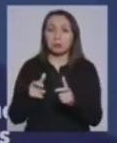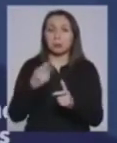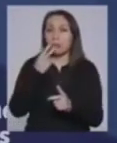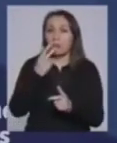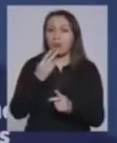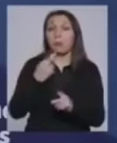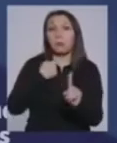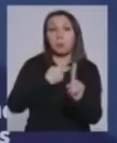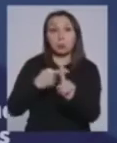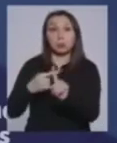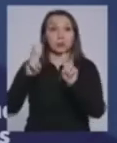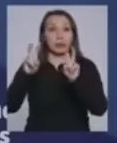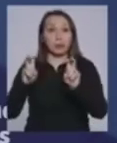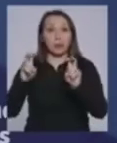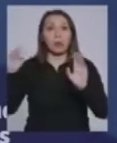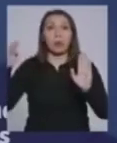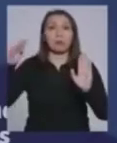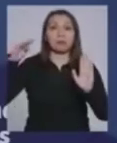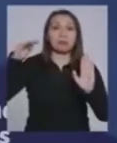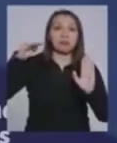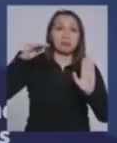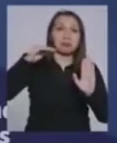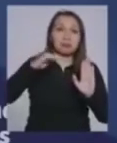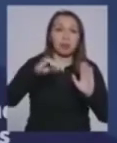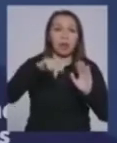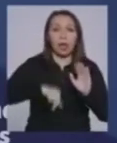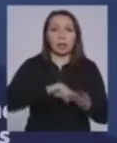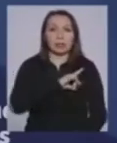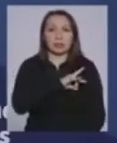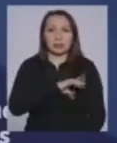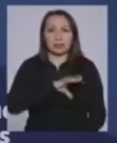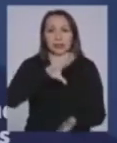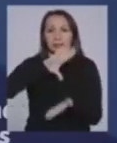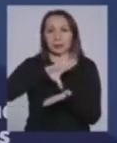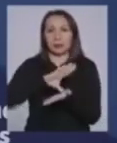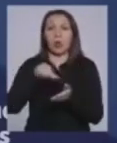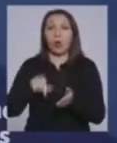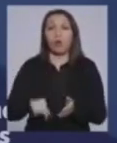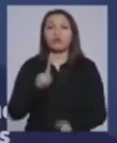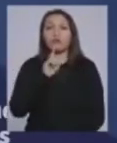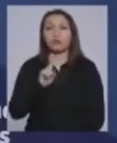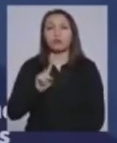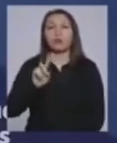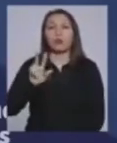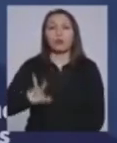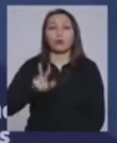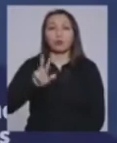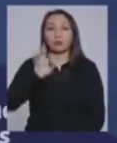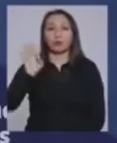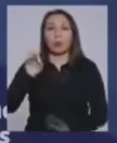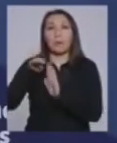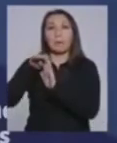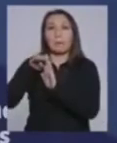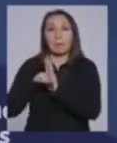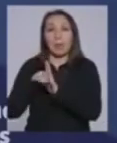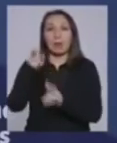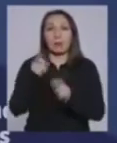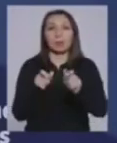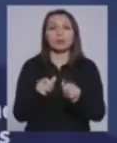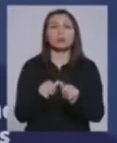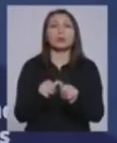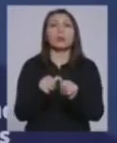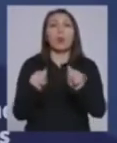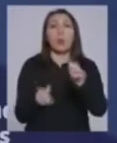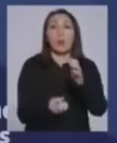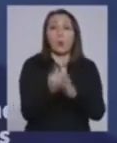una mejoría positiva a nivel país. Hoy día tenemos un 18% menos de casos nuevos